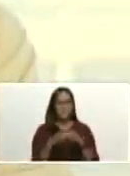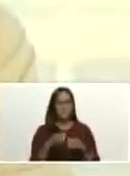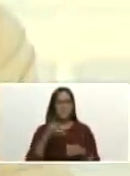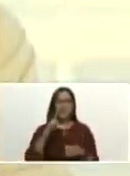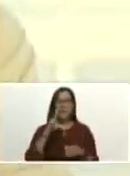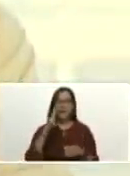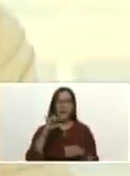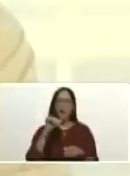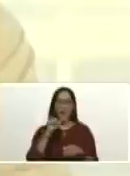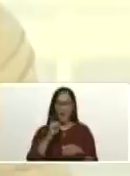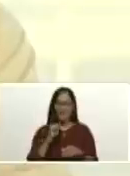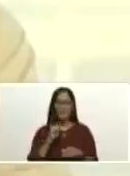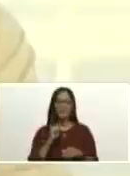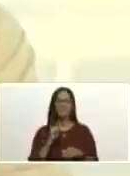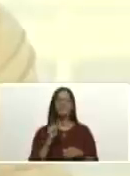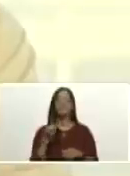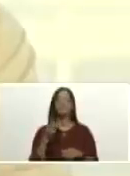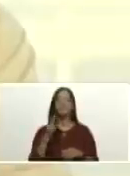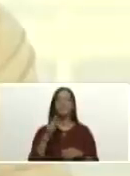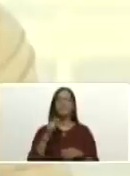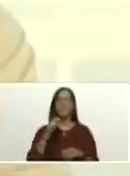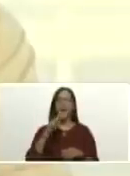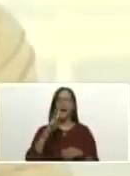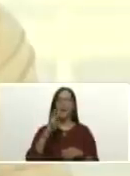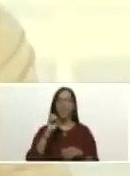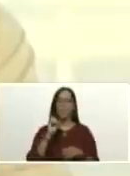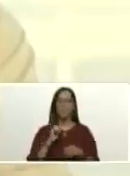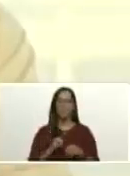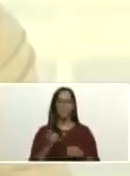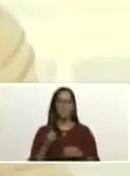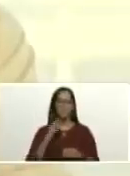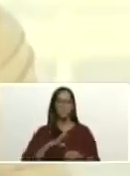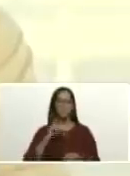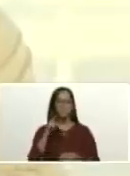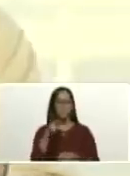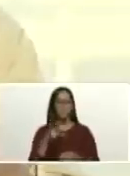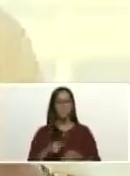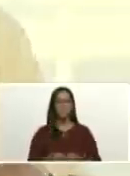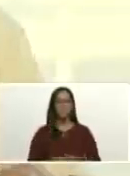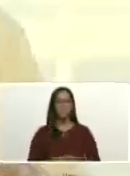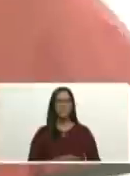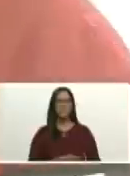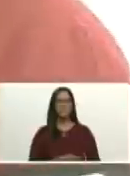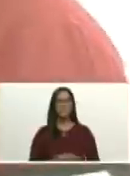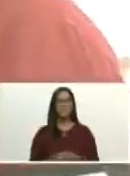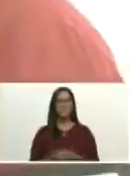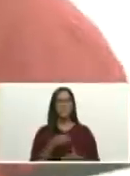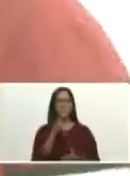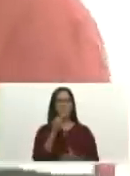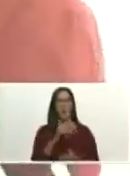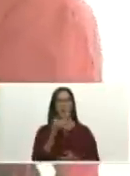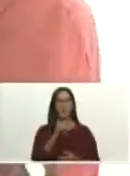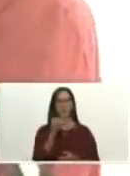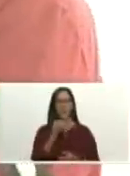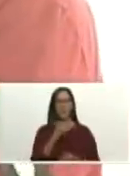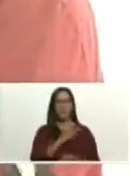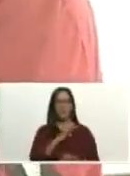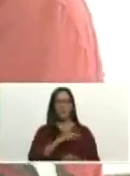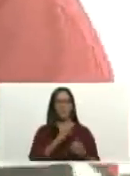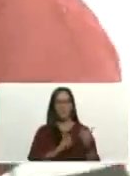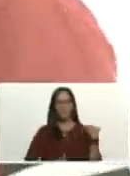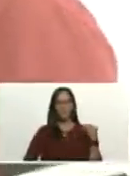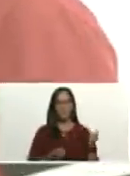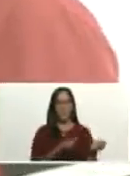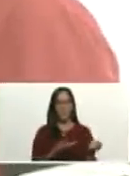Gustavo Rondón Fernandino. Luis Gustavo, ¿cómo estás tú? Sí, buenas tardes, querido presidente.